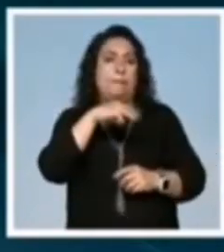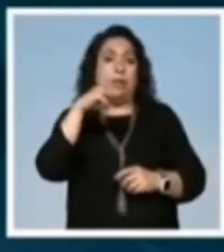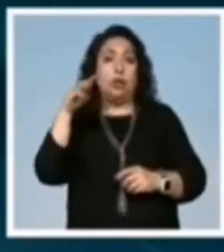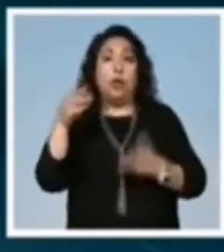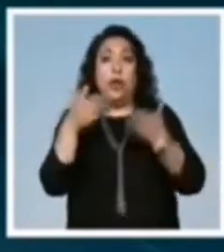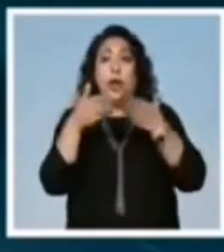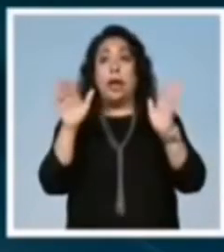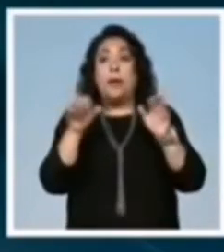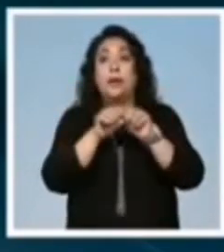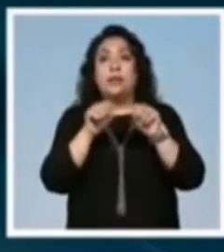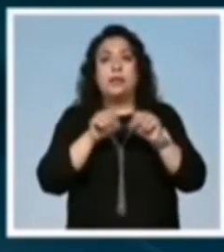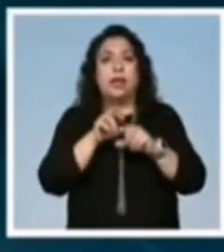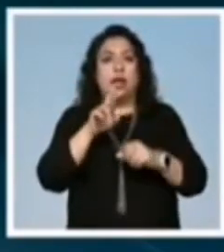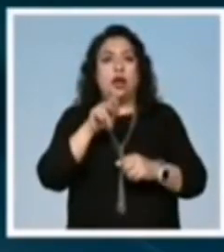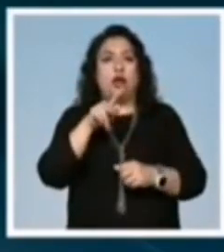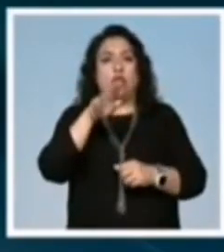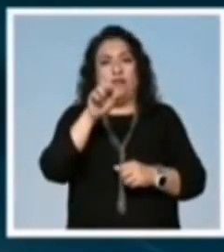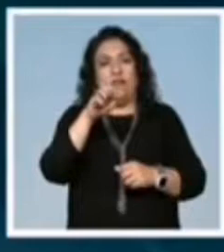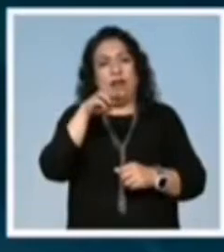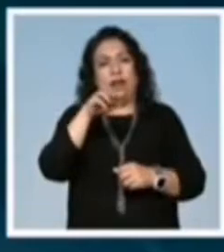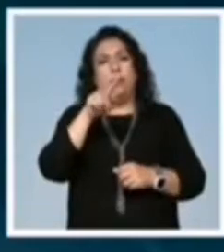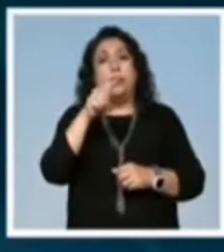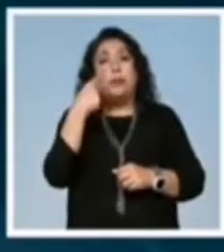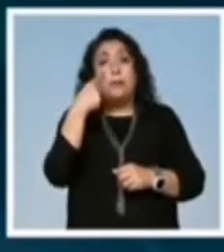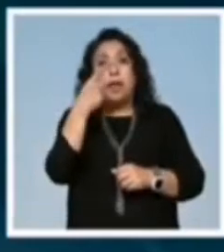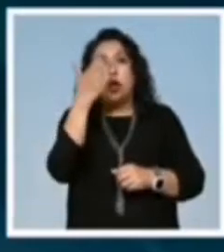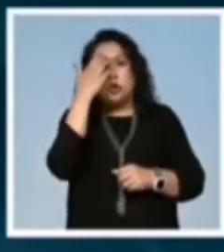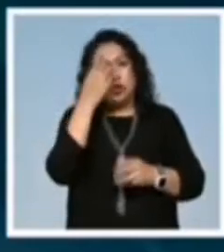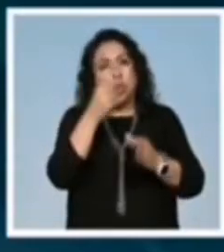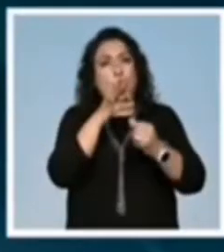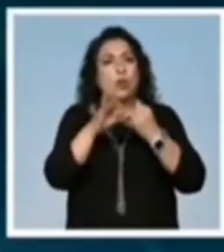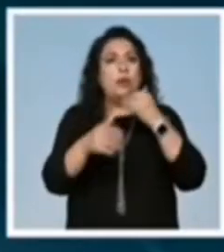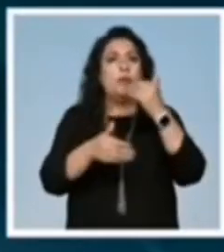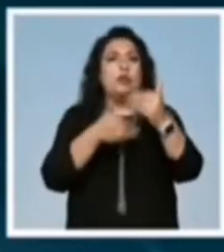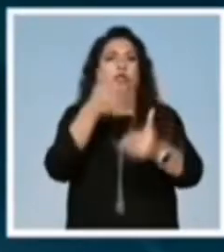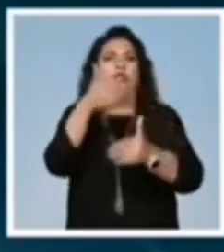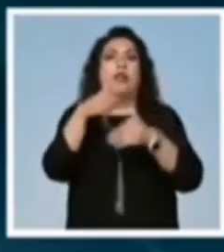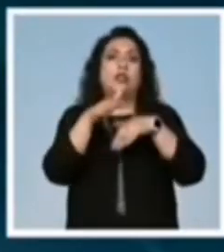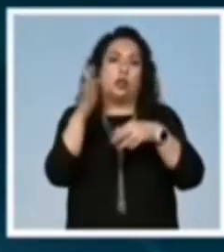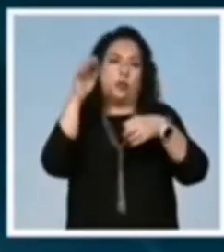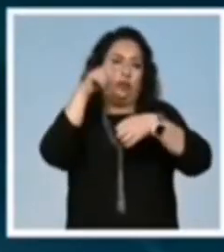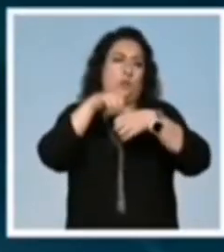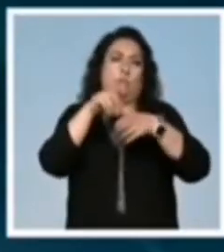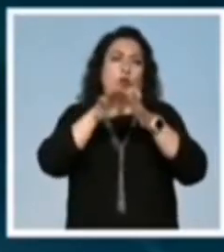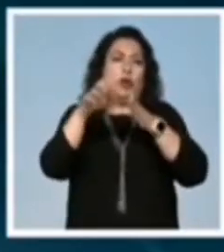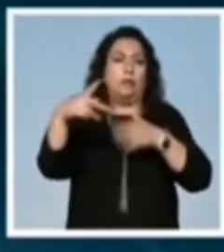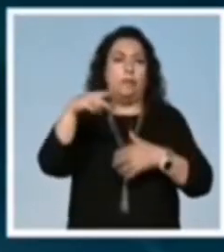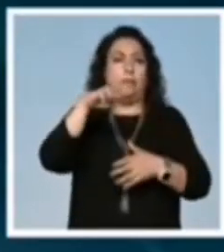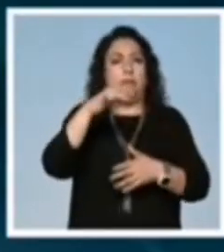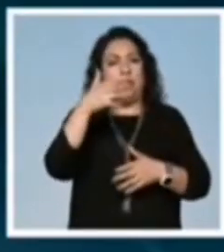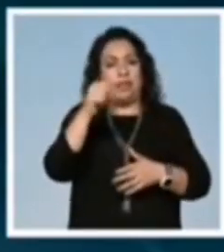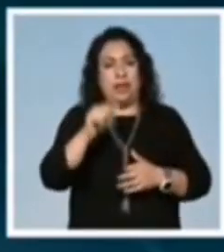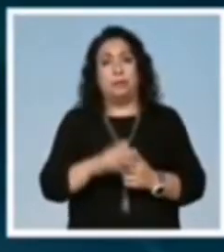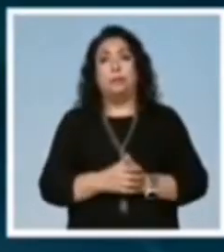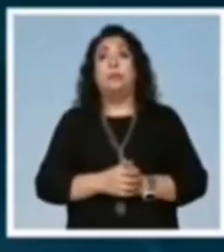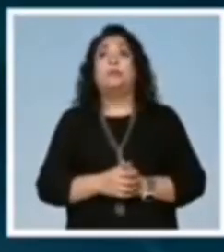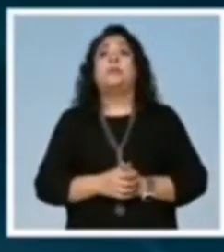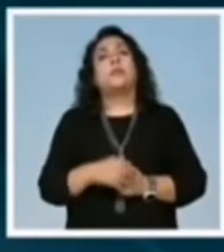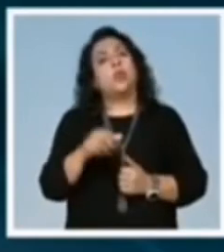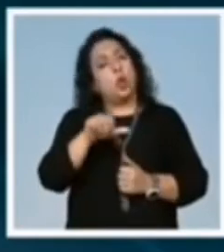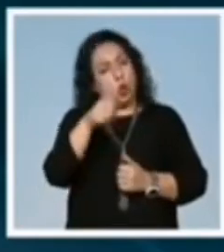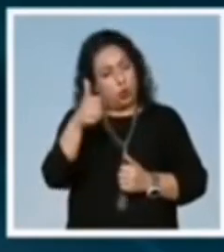sala Rockefeller del MET, permitirá conocer los últimos avances que se tienen de culturas como la maya. Y otra cosa